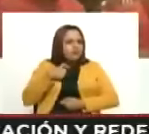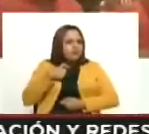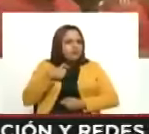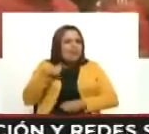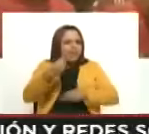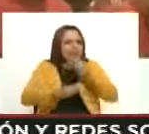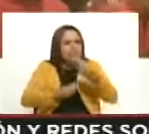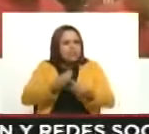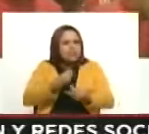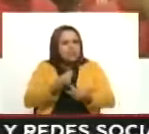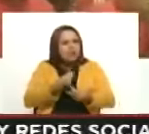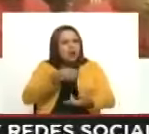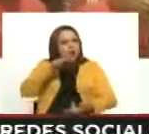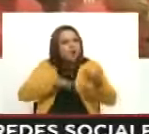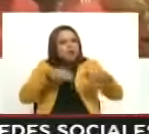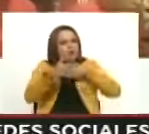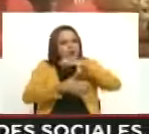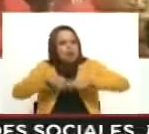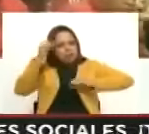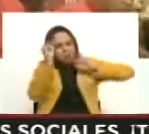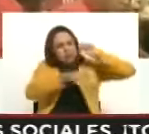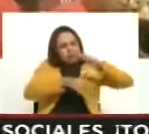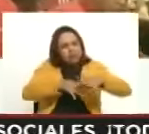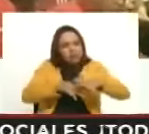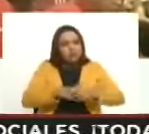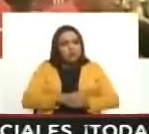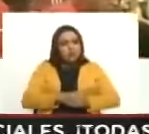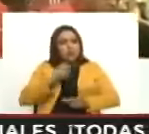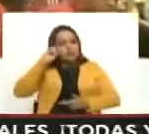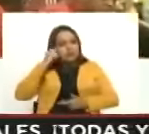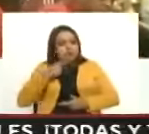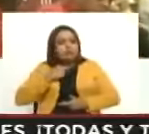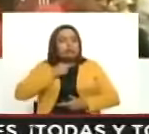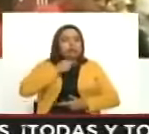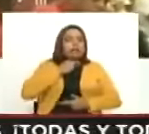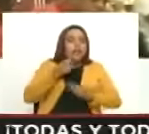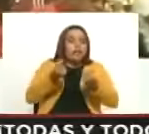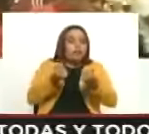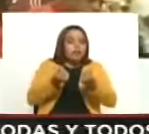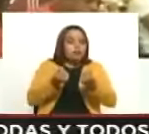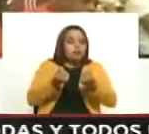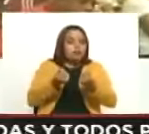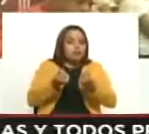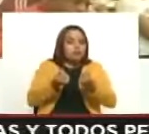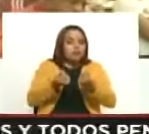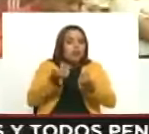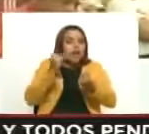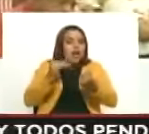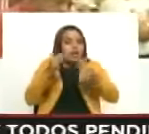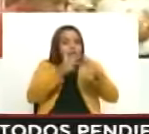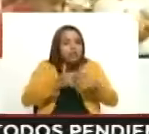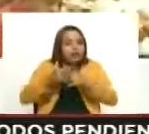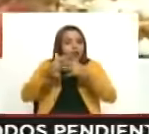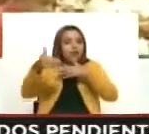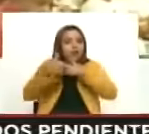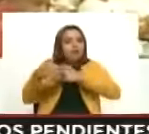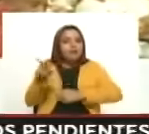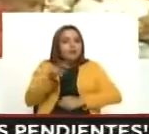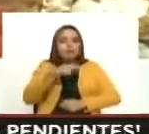versión de violencia. Si no fuese por la asfixia económica que tiene el imperialismo contra este país, estaríamos